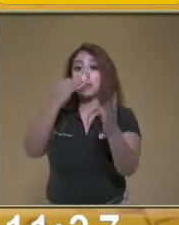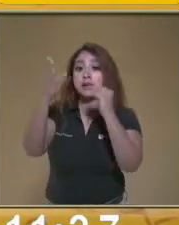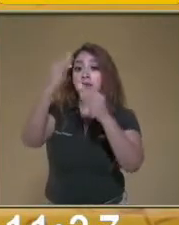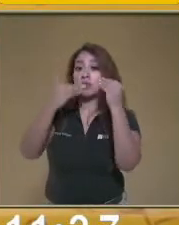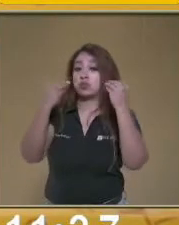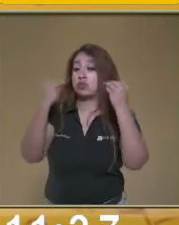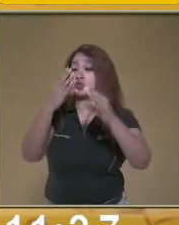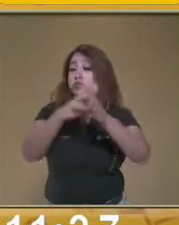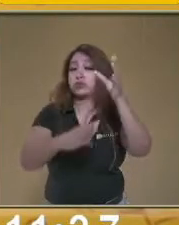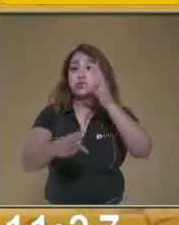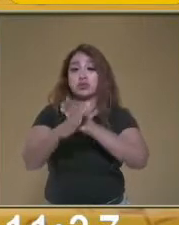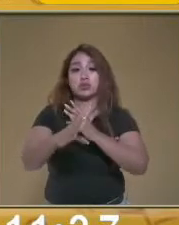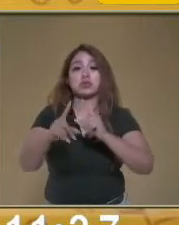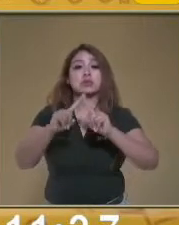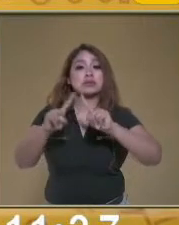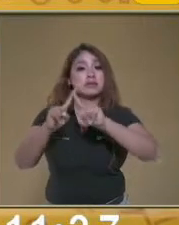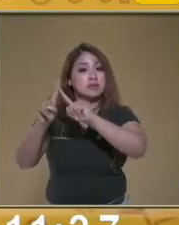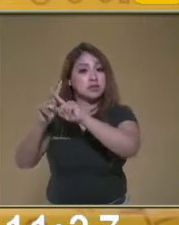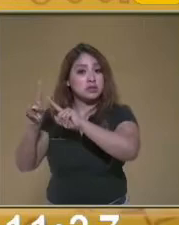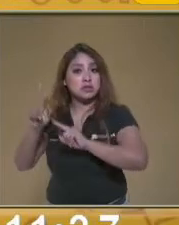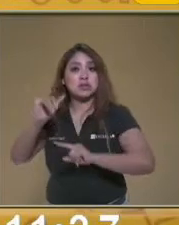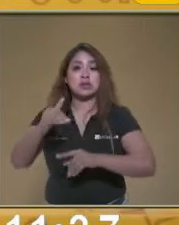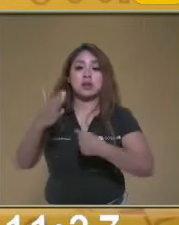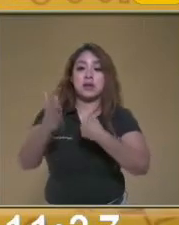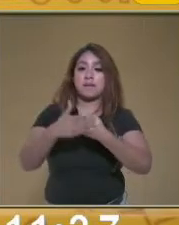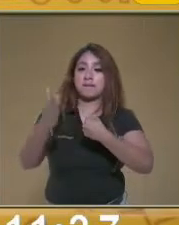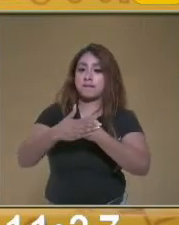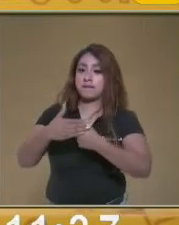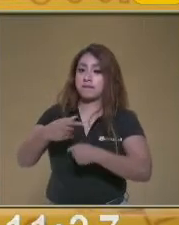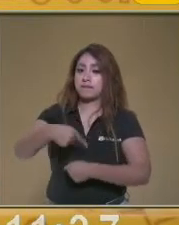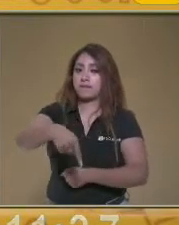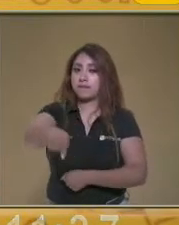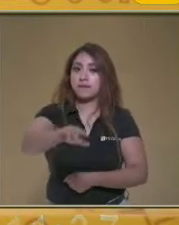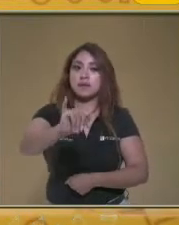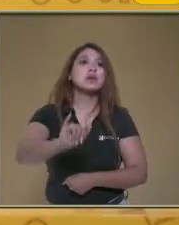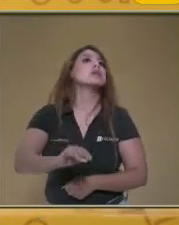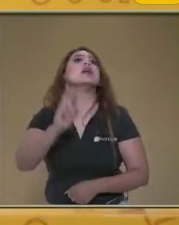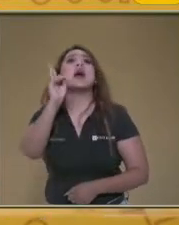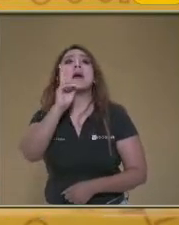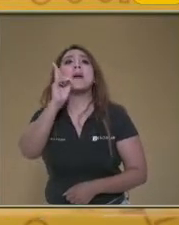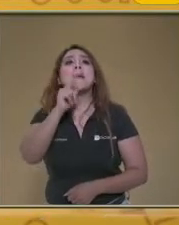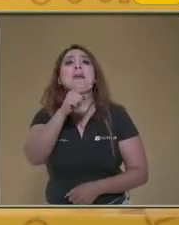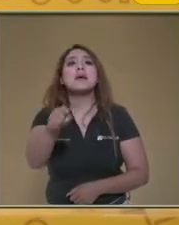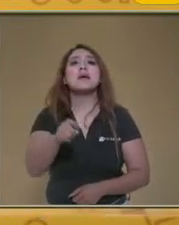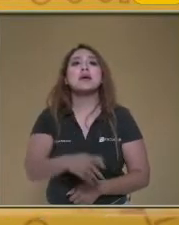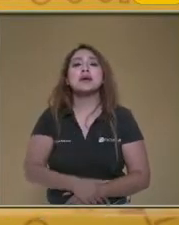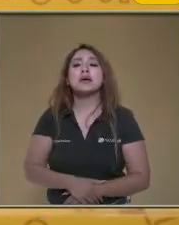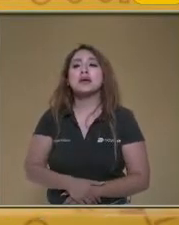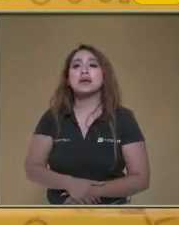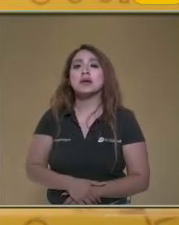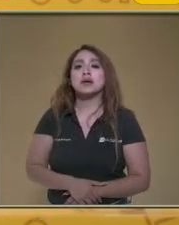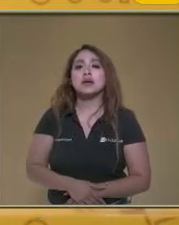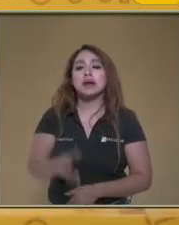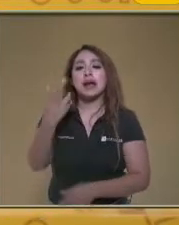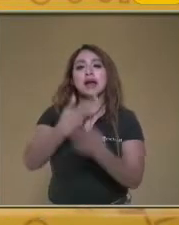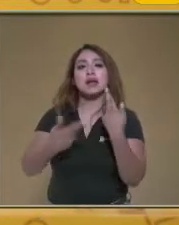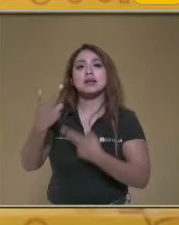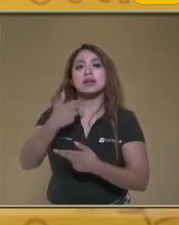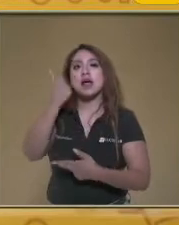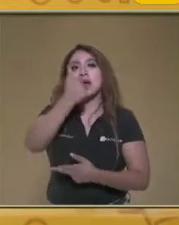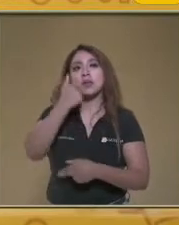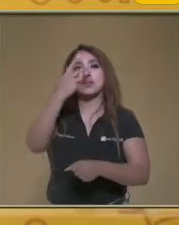cosas, vas a ver muchas cosas que vas a ver el próximo ciclo escolar. Quédate aquí en Escuela TV y regresamos con nuestros alumnos